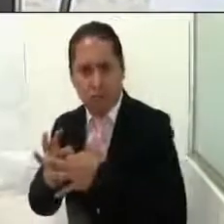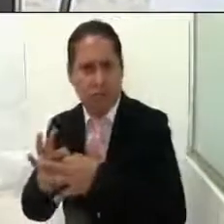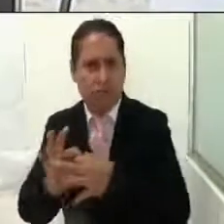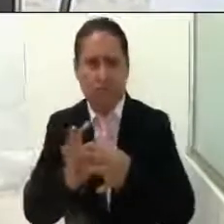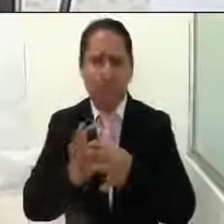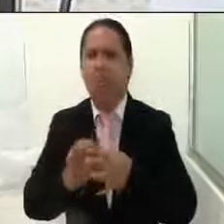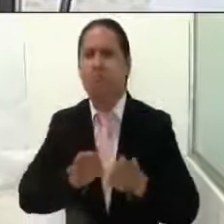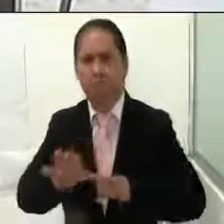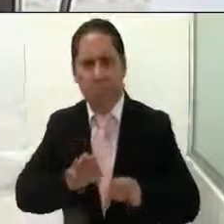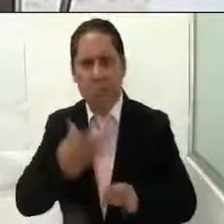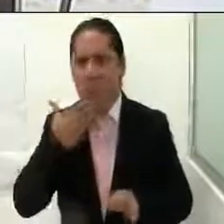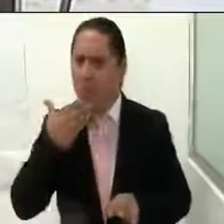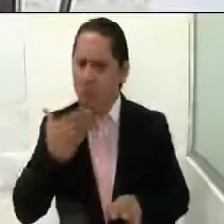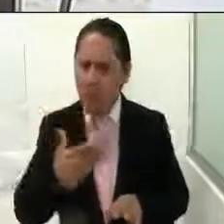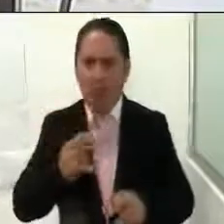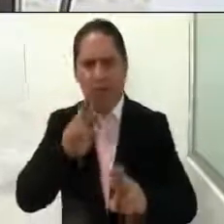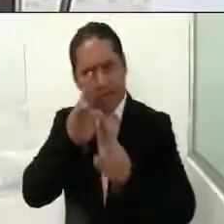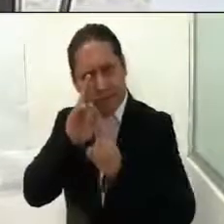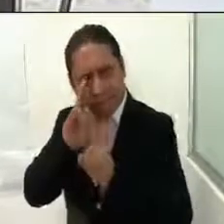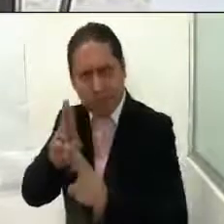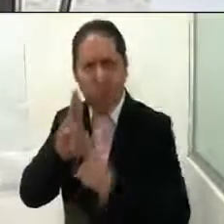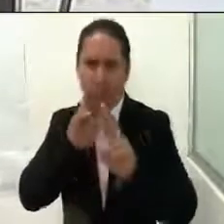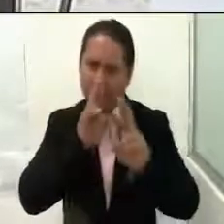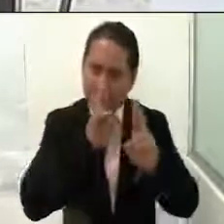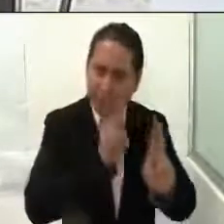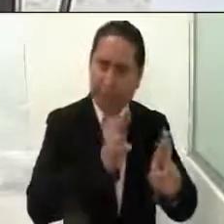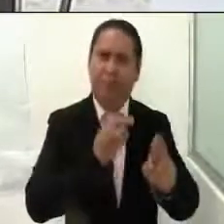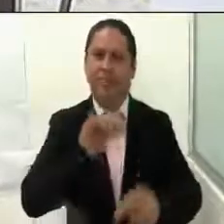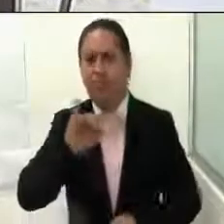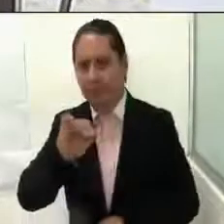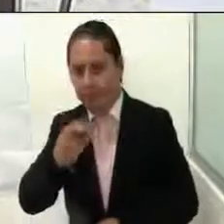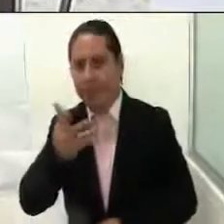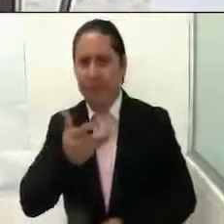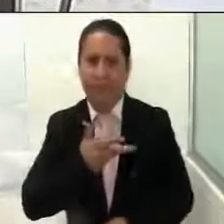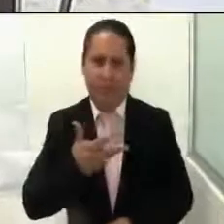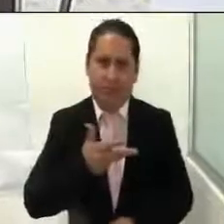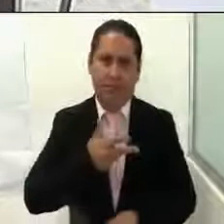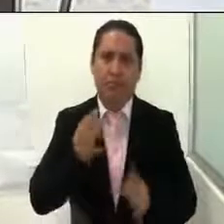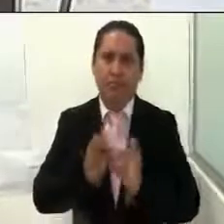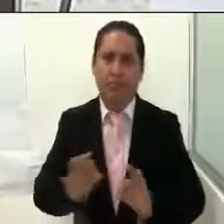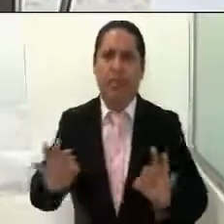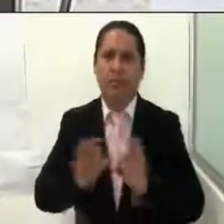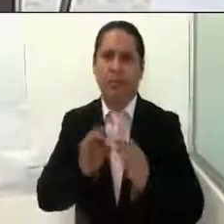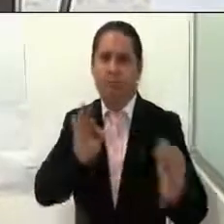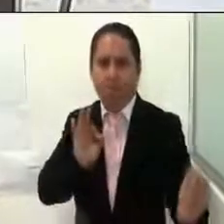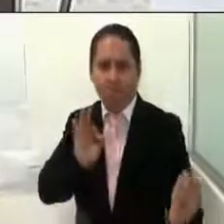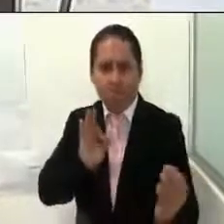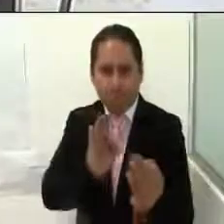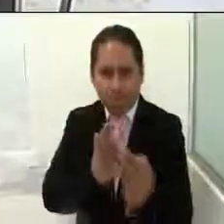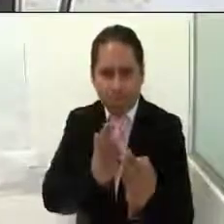en el respeto cabe mencionar que se ha llevado a cabo un importante acercamiento con el gremio